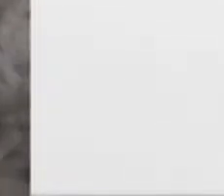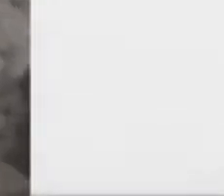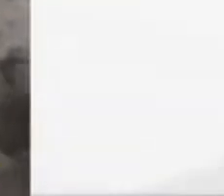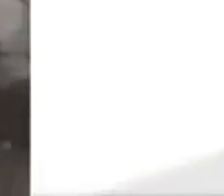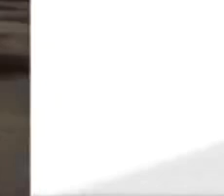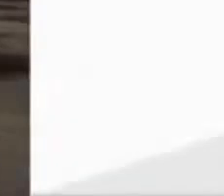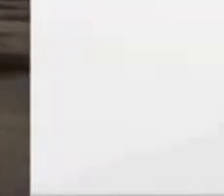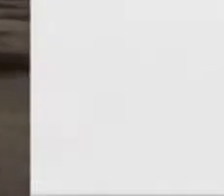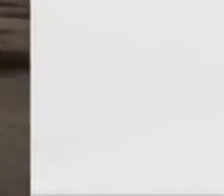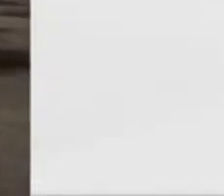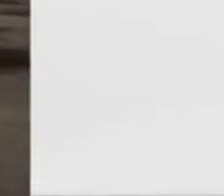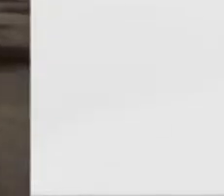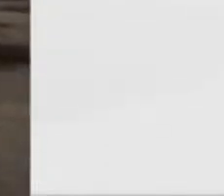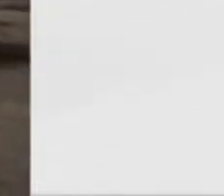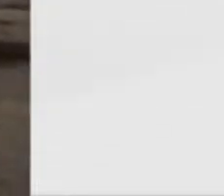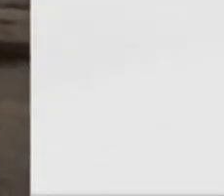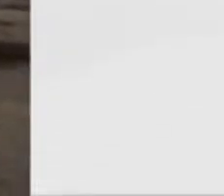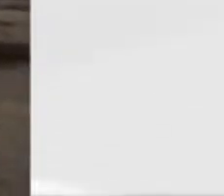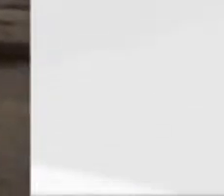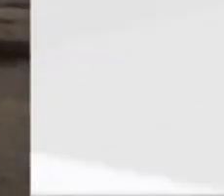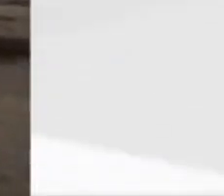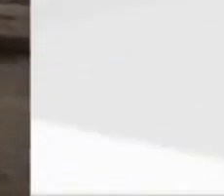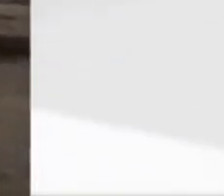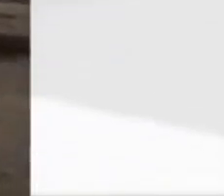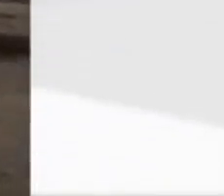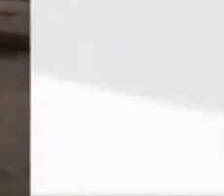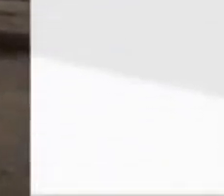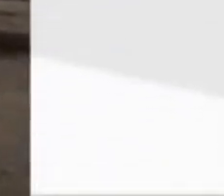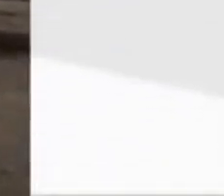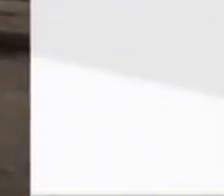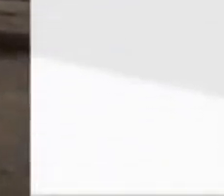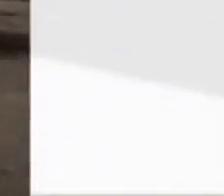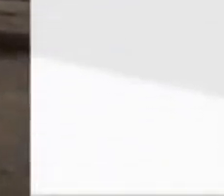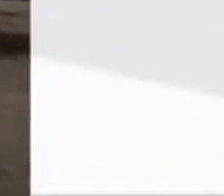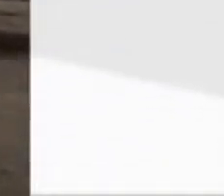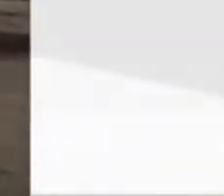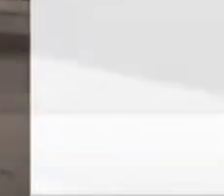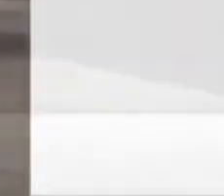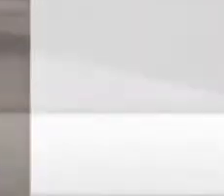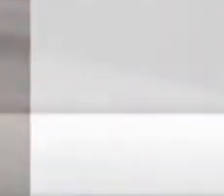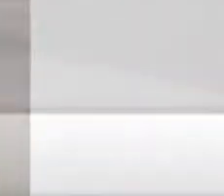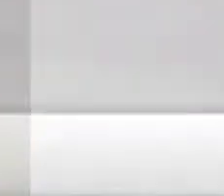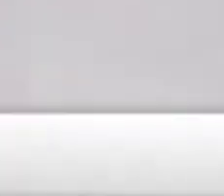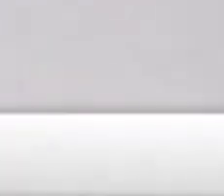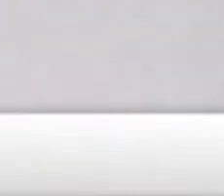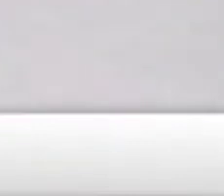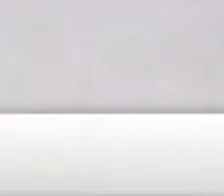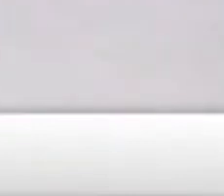Thank you.